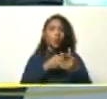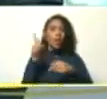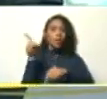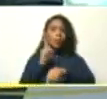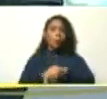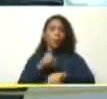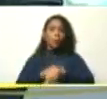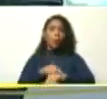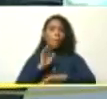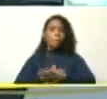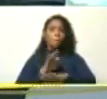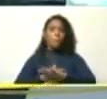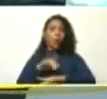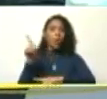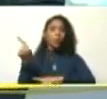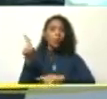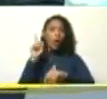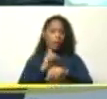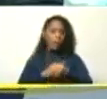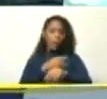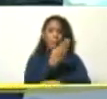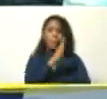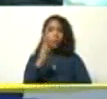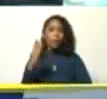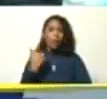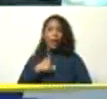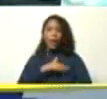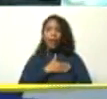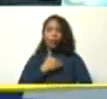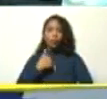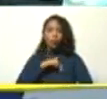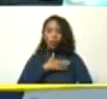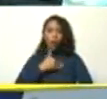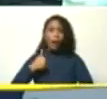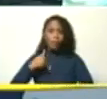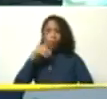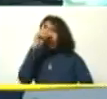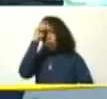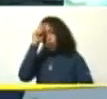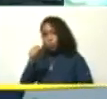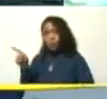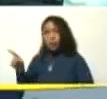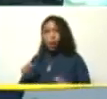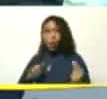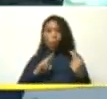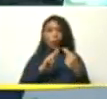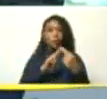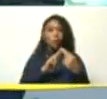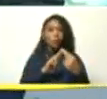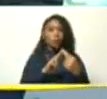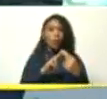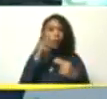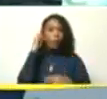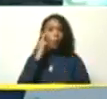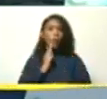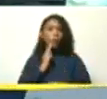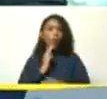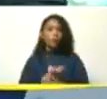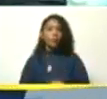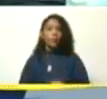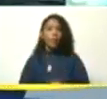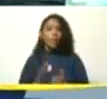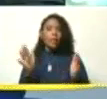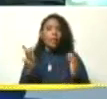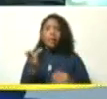momento. Por eso en la era bicentenaria hemos querido reconocer ese encuentro de Bolívar y San